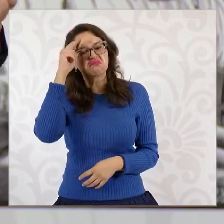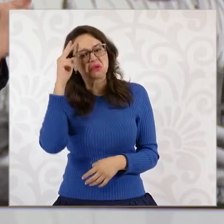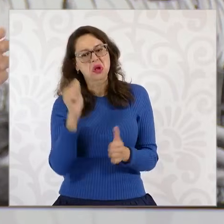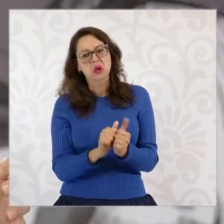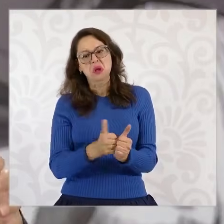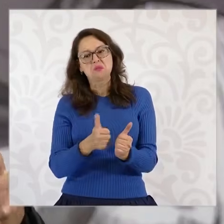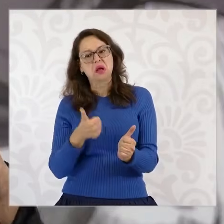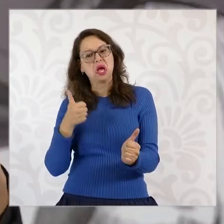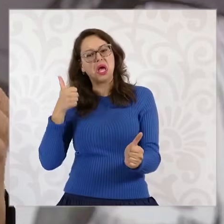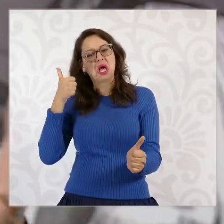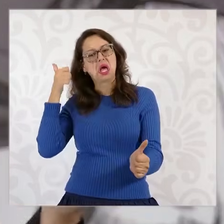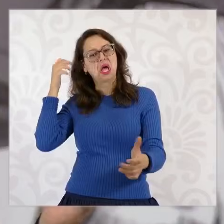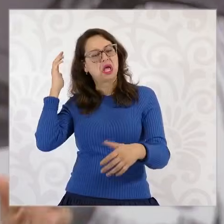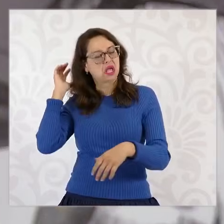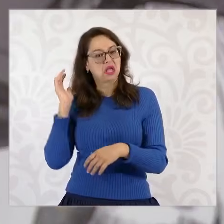tuvieran una nueva visión y que fue un encuentro de 2 mundos.